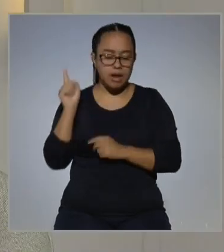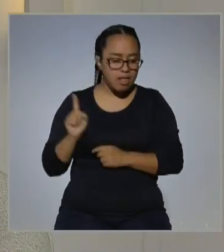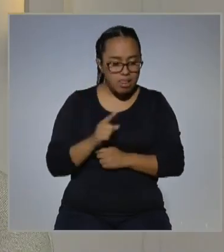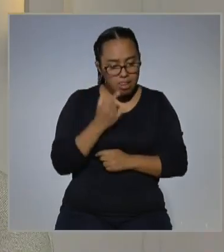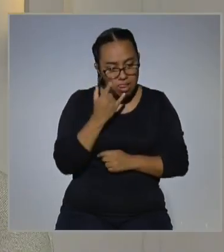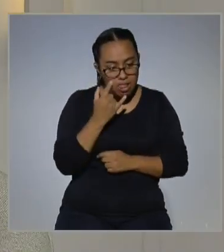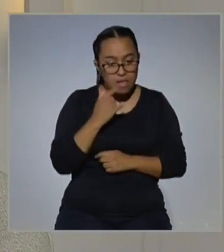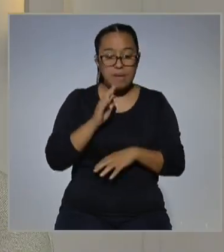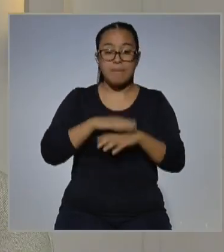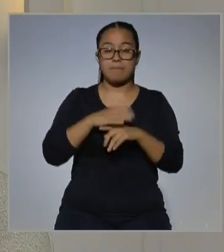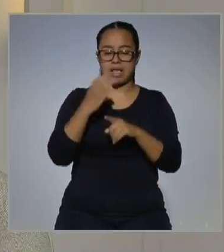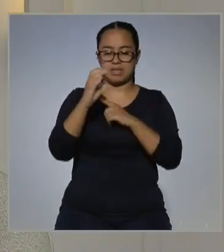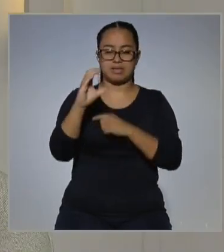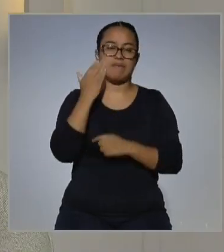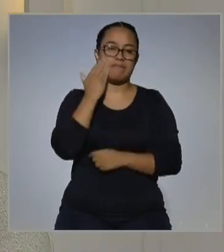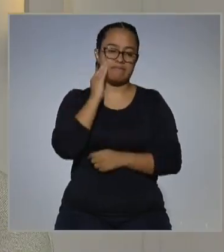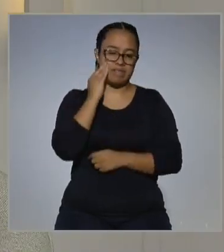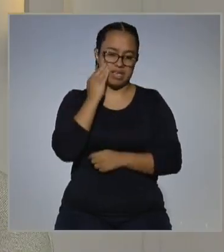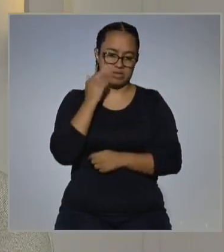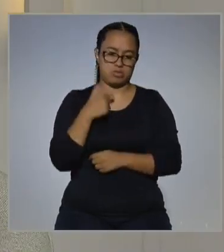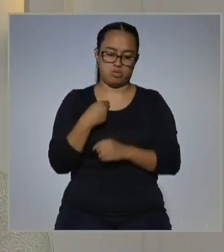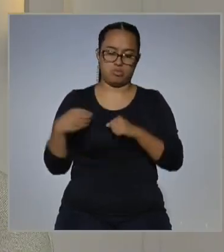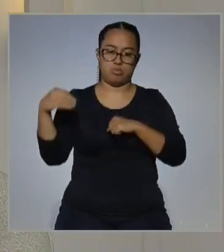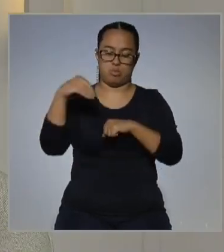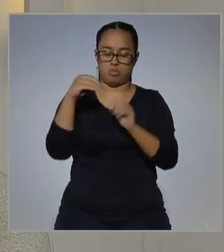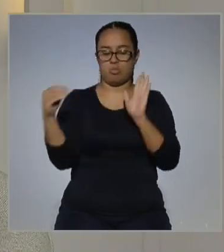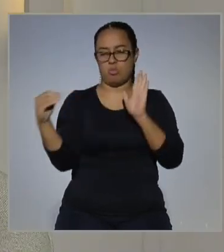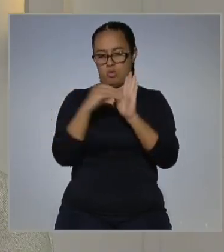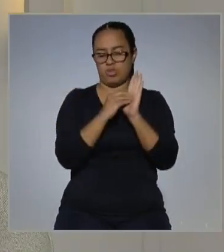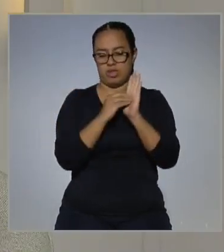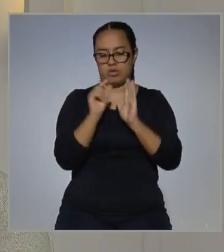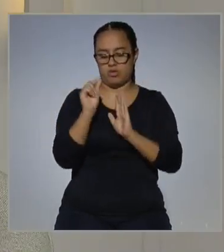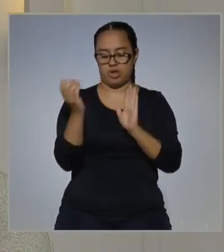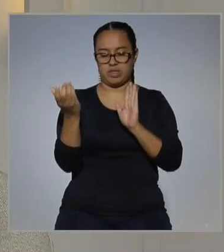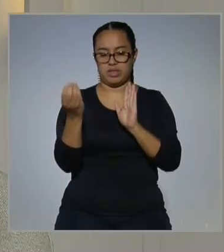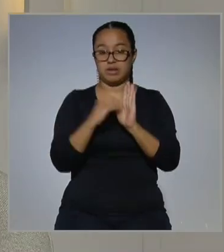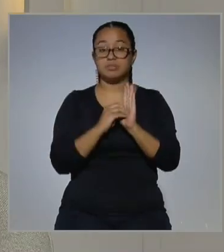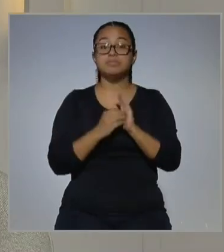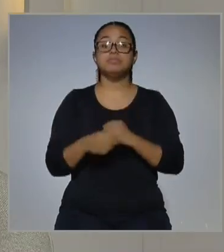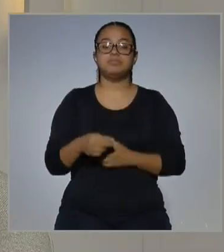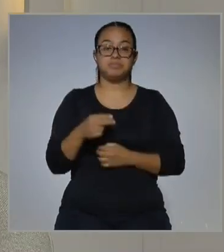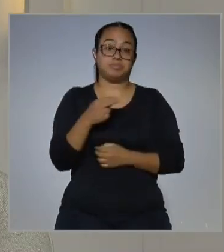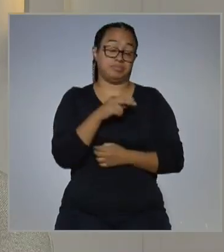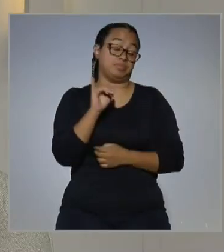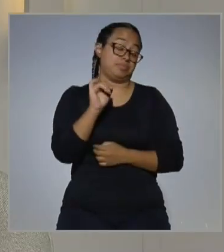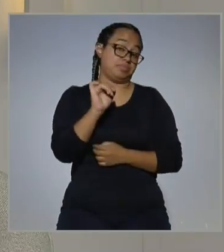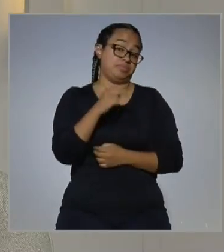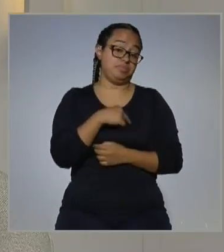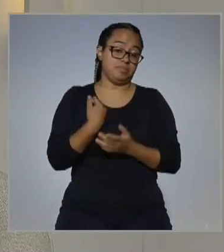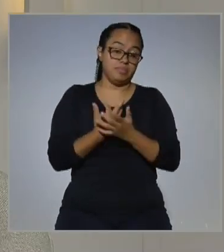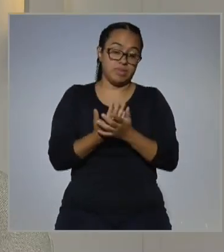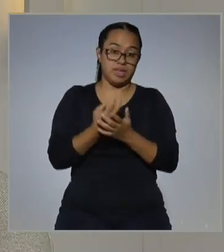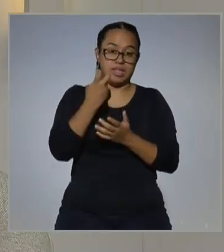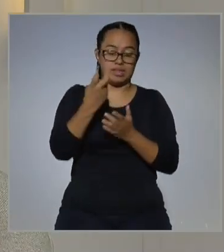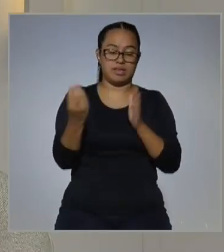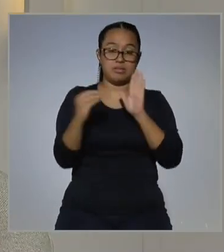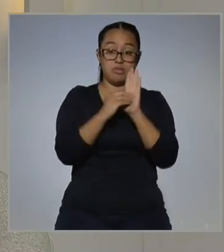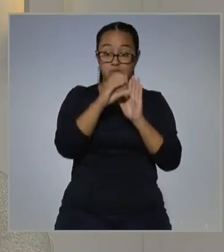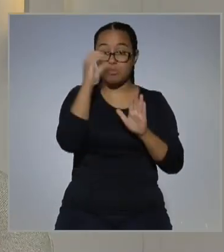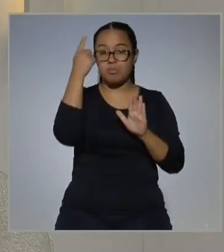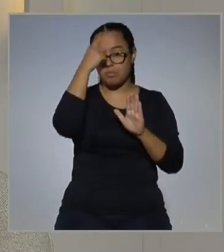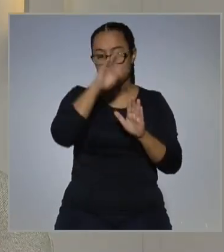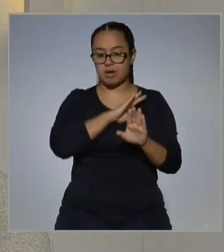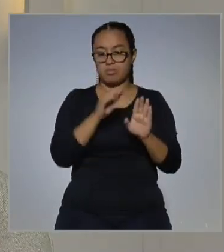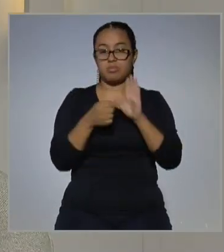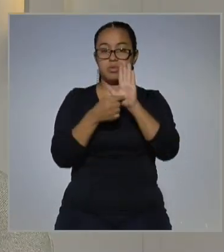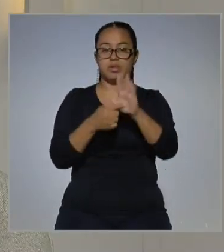en un rato más les compartiré en Facebook una foto de mi ofrenda. Muchas gracias, Sabina, vamos a esperar esa foto para compartirla. Y